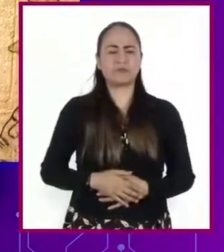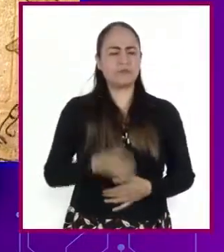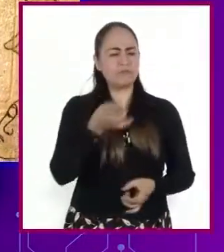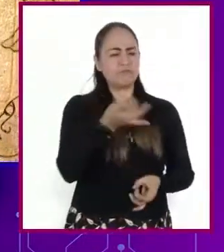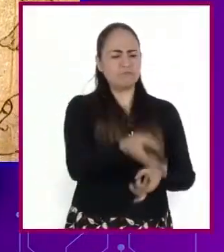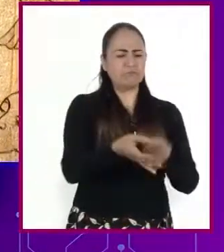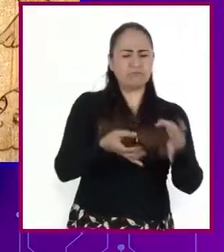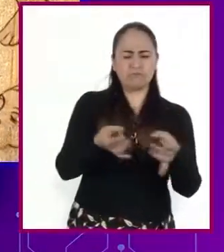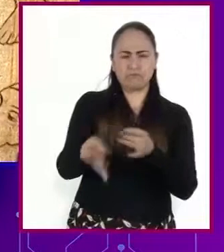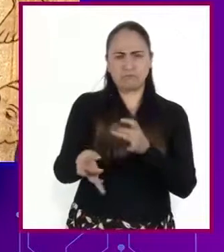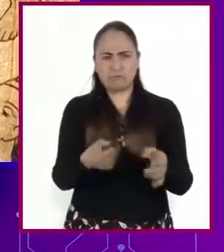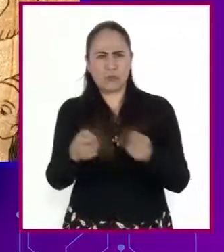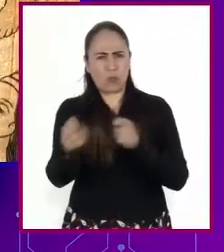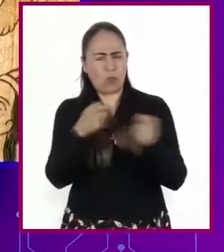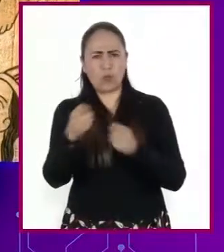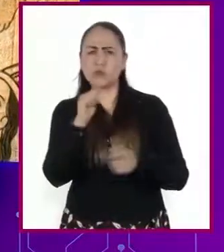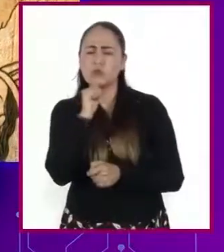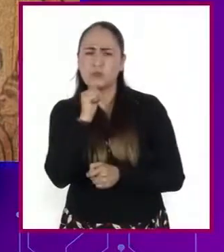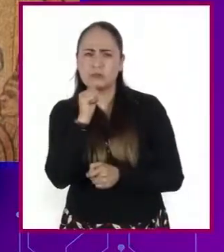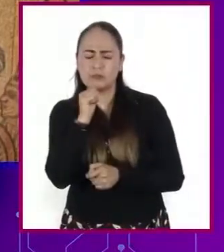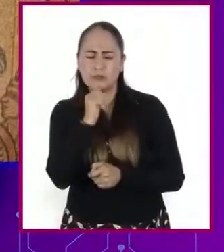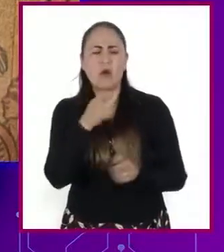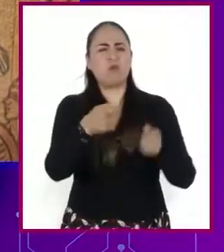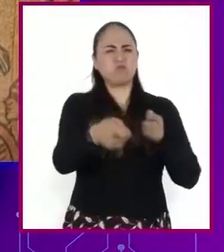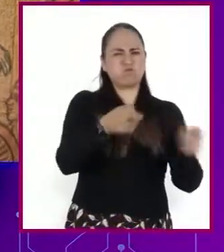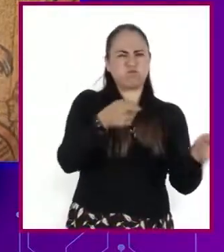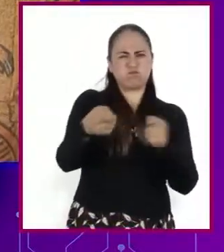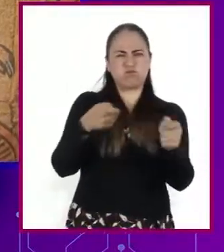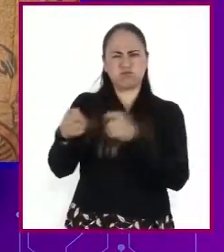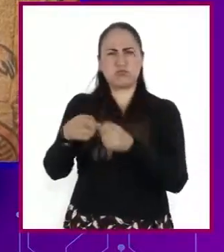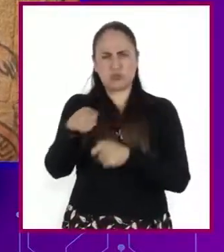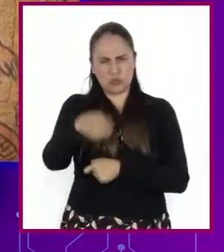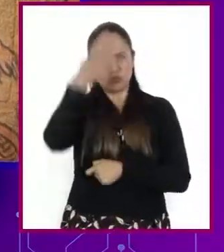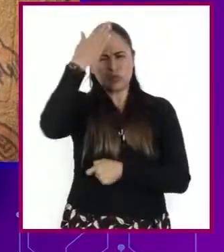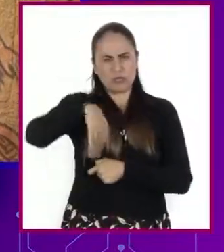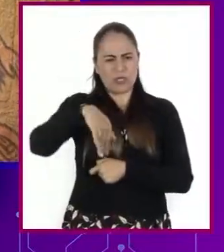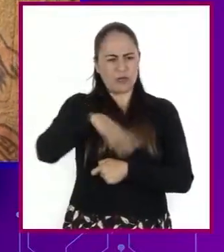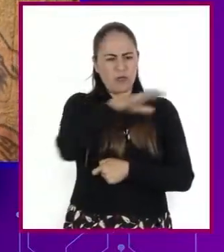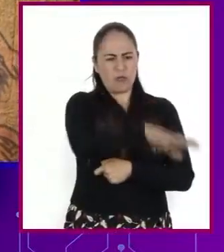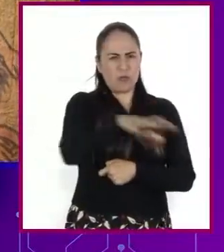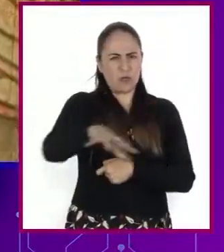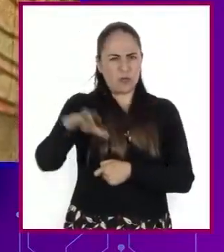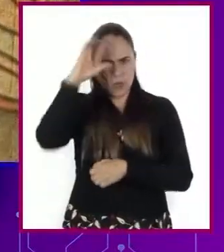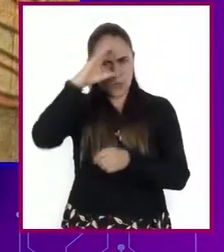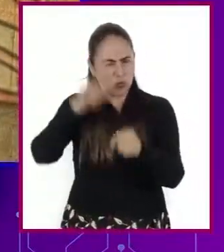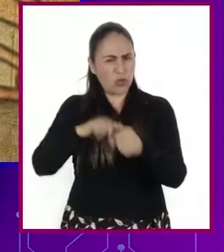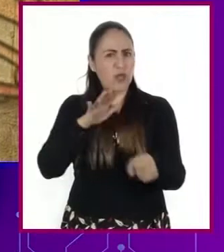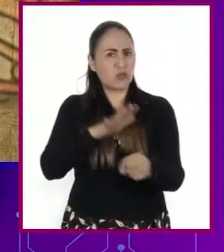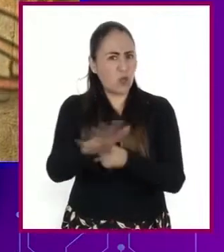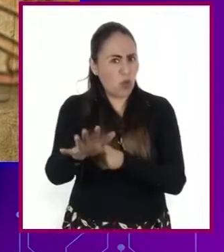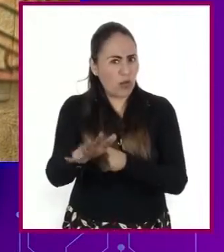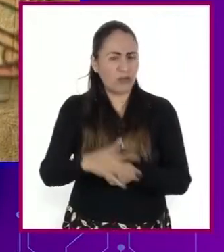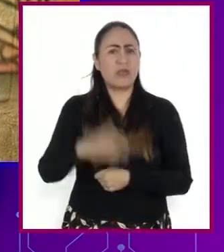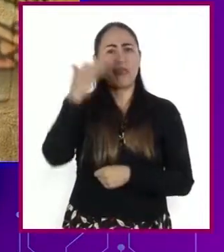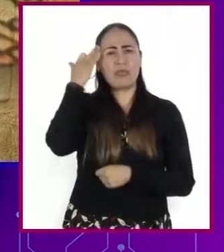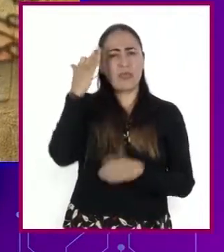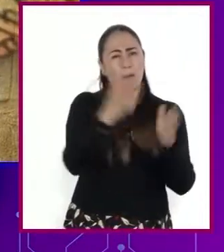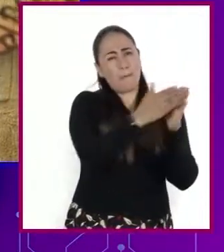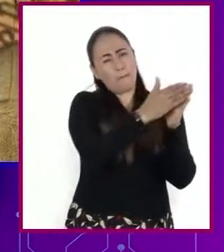invitamos a ver el siguiente video para conocer cuáles territorios se anexaron a la Nueva España. A la caída de